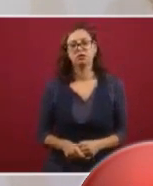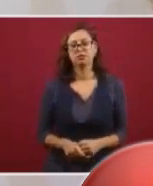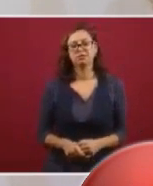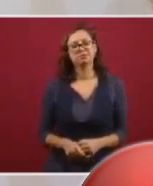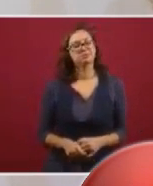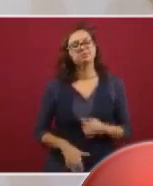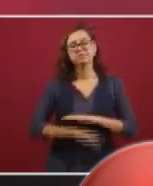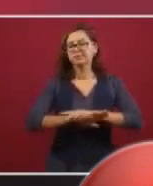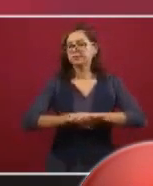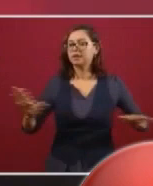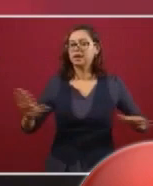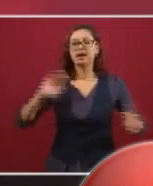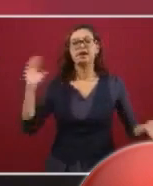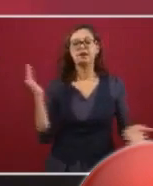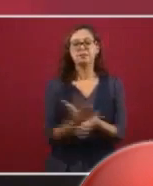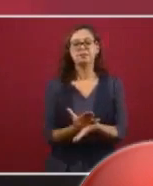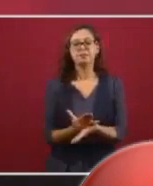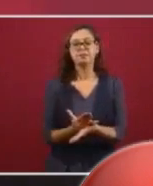Eso ya no.